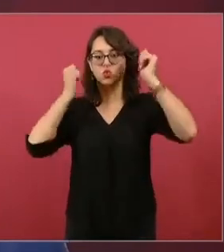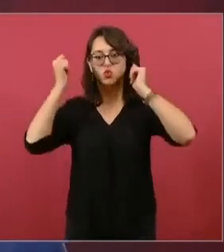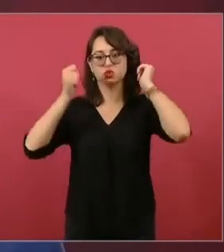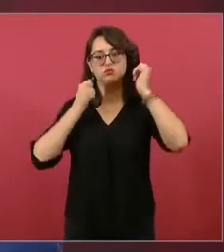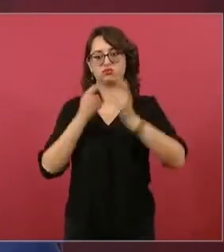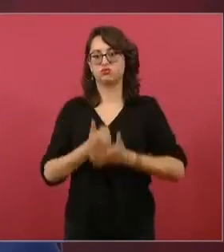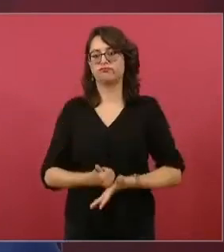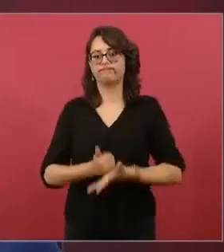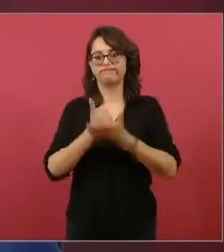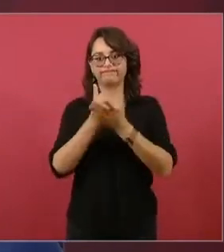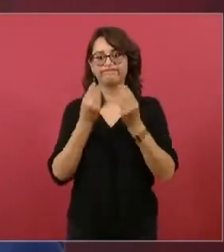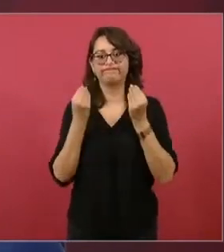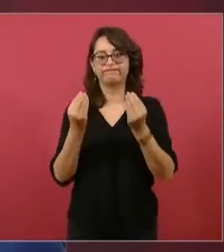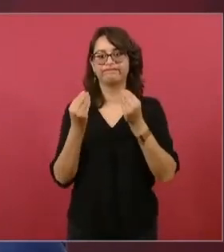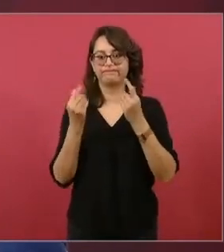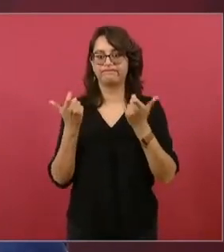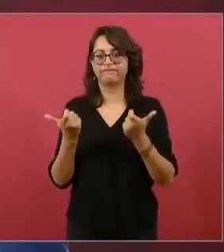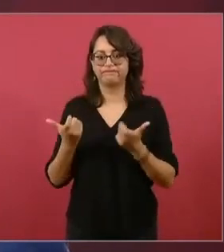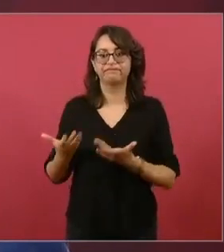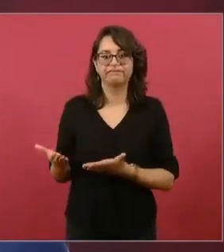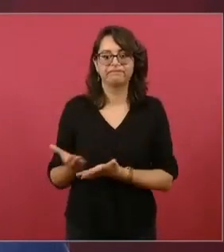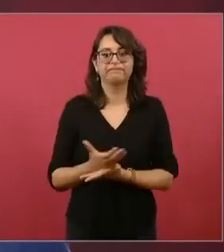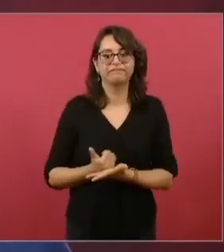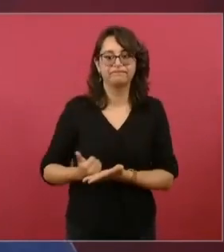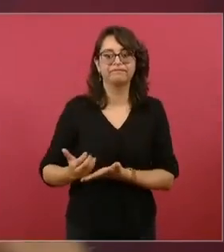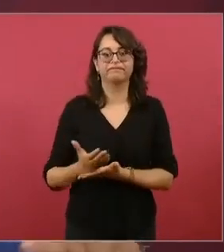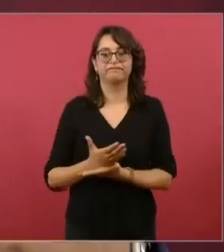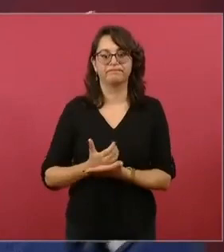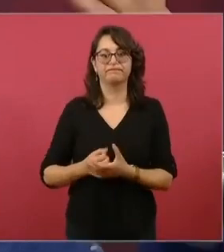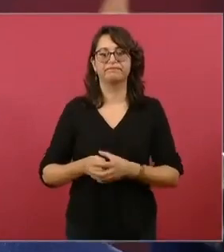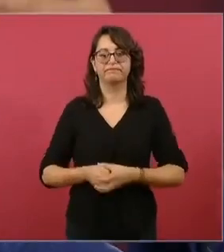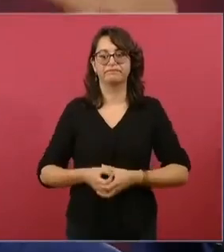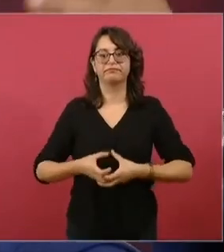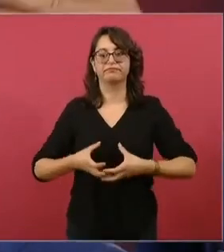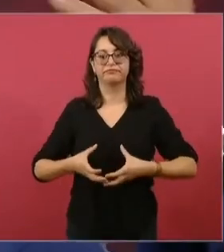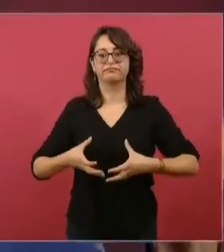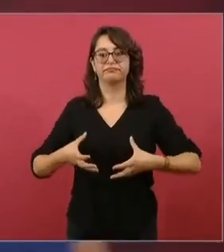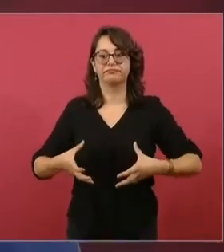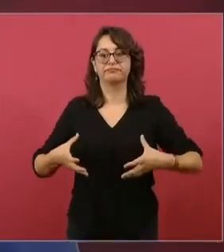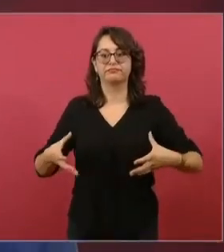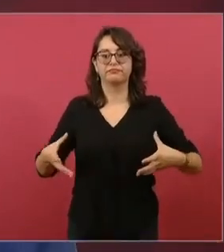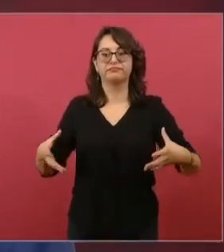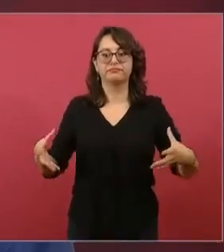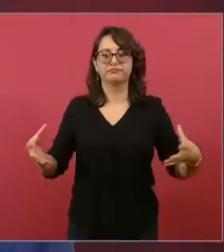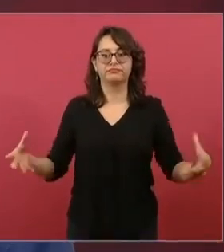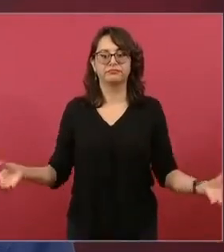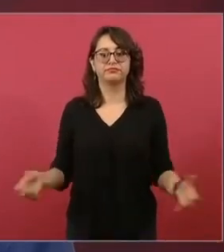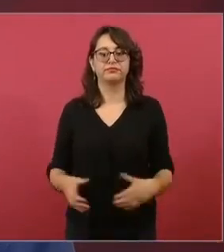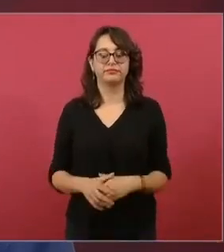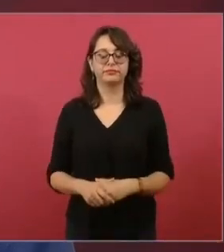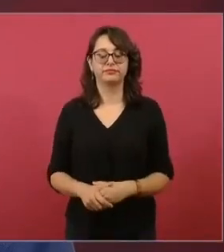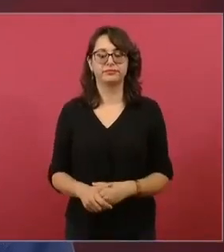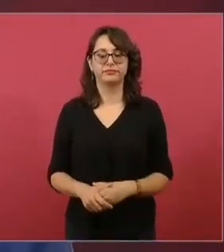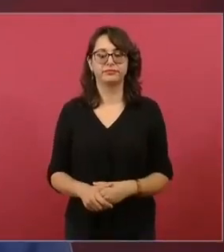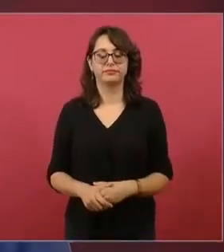actividad económica y está creciendo bastante.